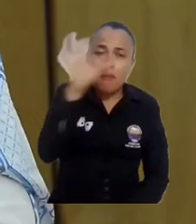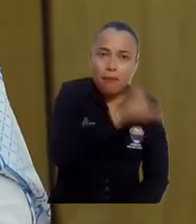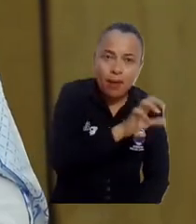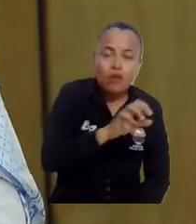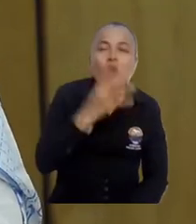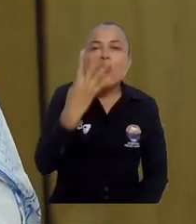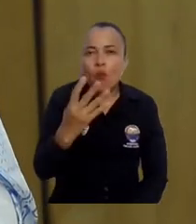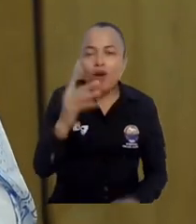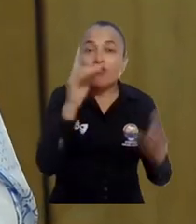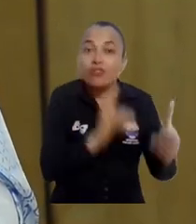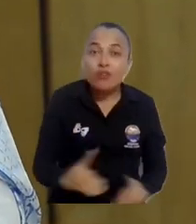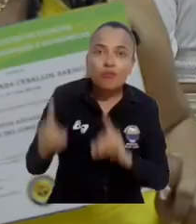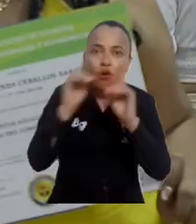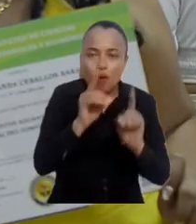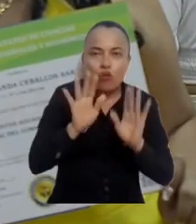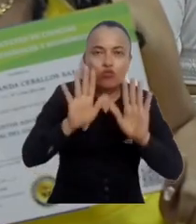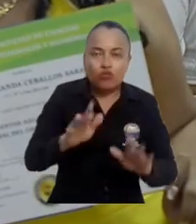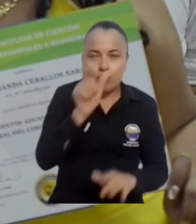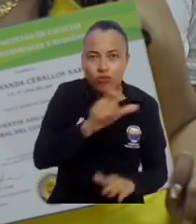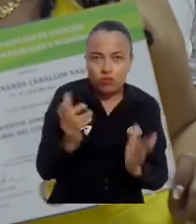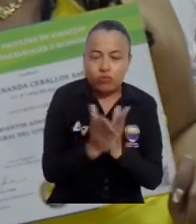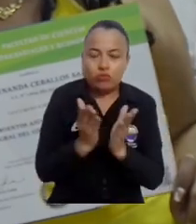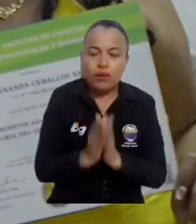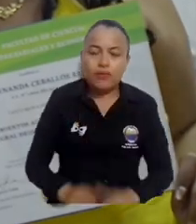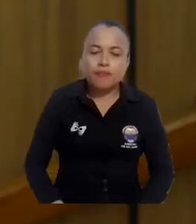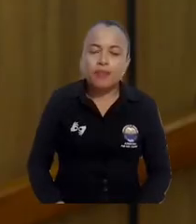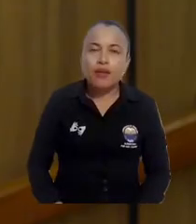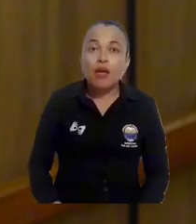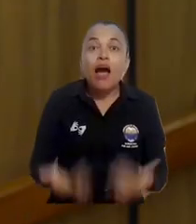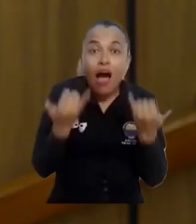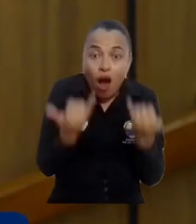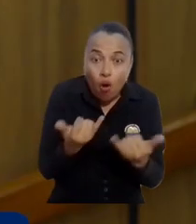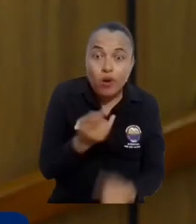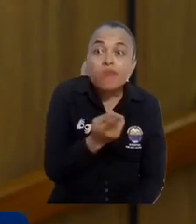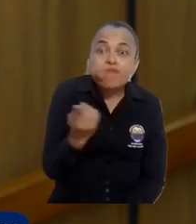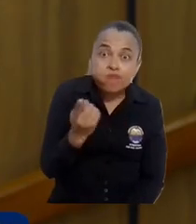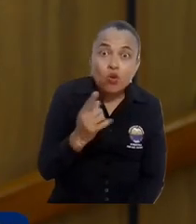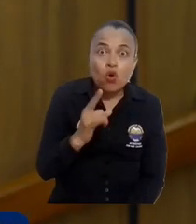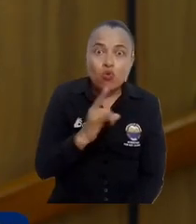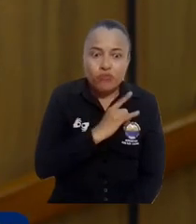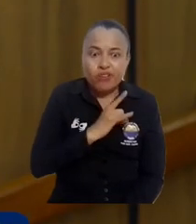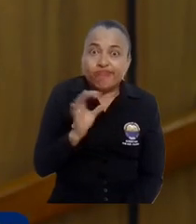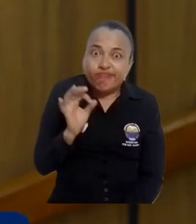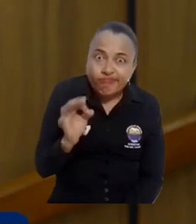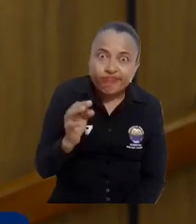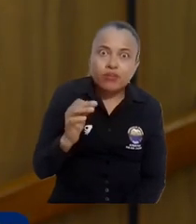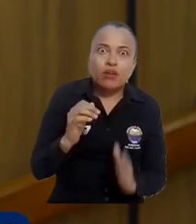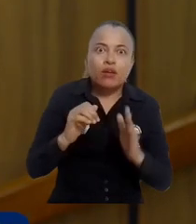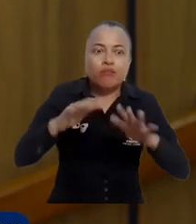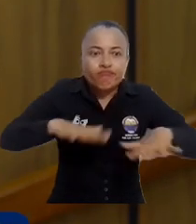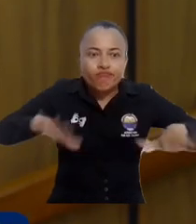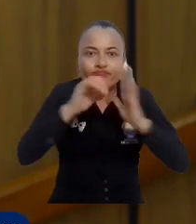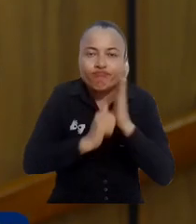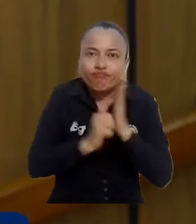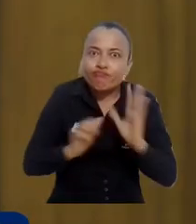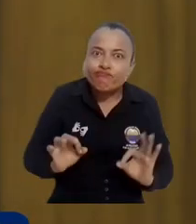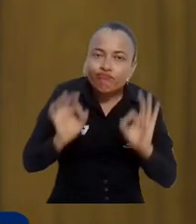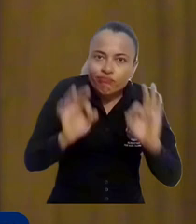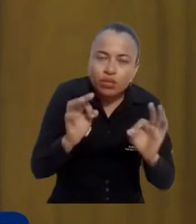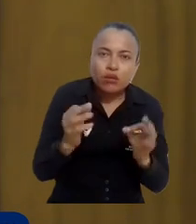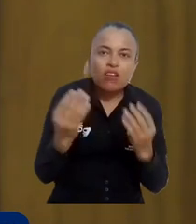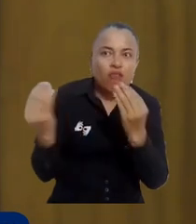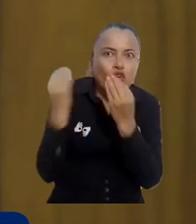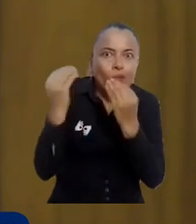cuatro diplomados cursados por los estudiantes. Nosotros contamos con el tema de una muy buena universidad, muy buena planta, muy buena formación.